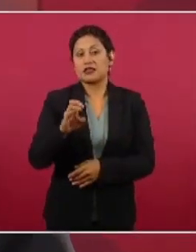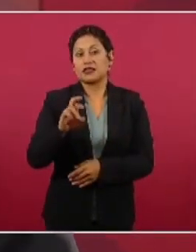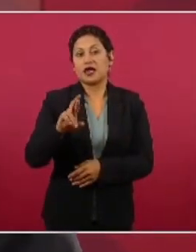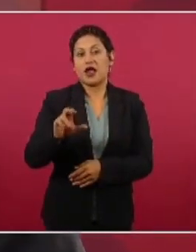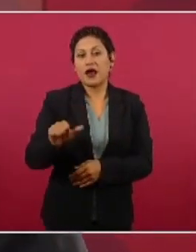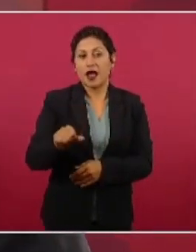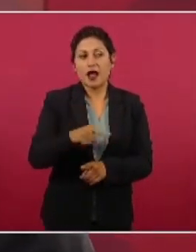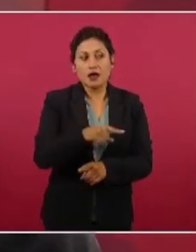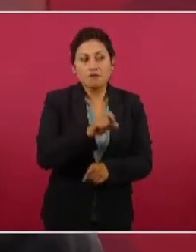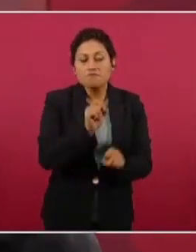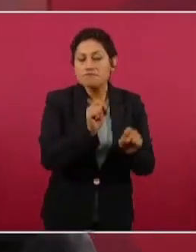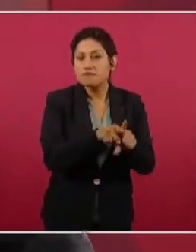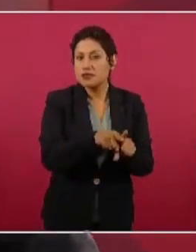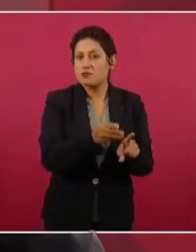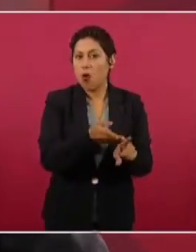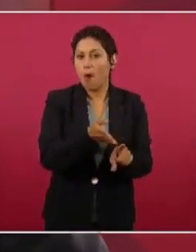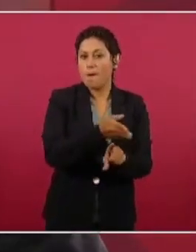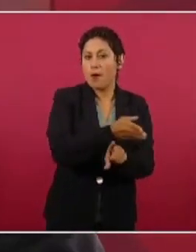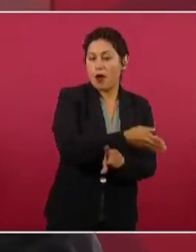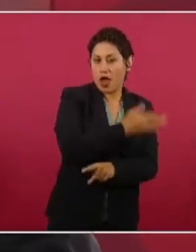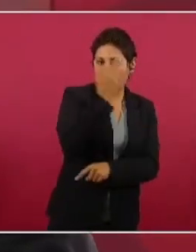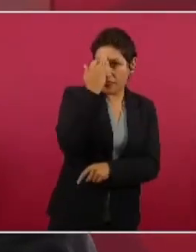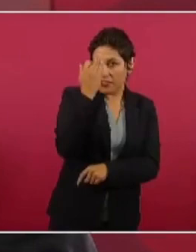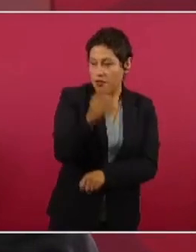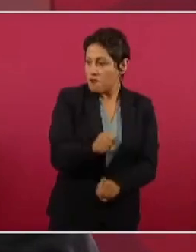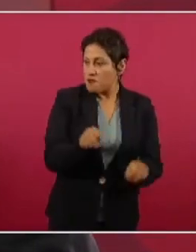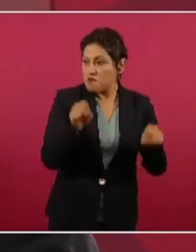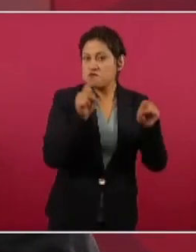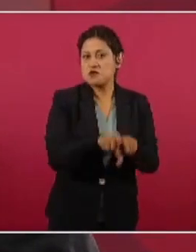atrás haciendo lo mismo,